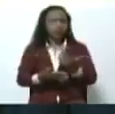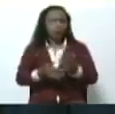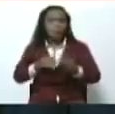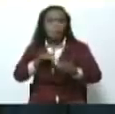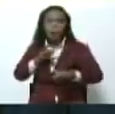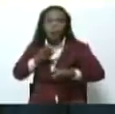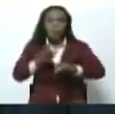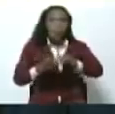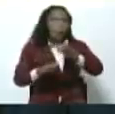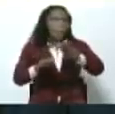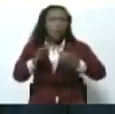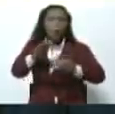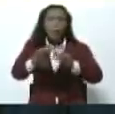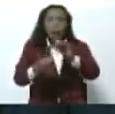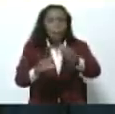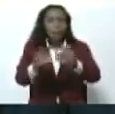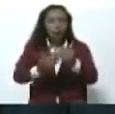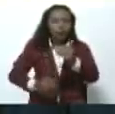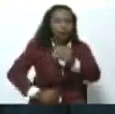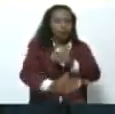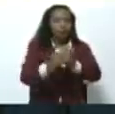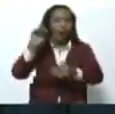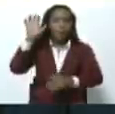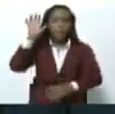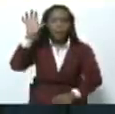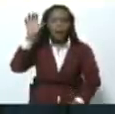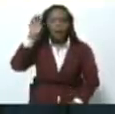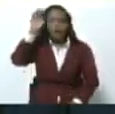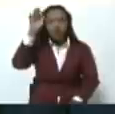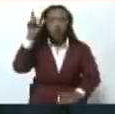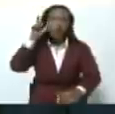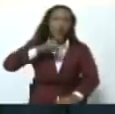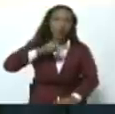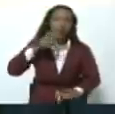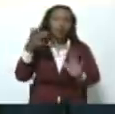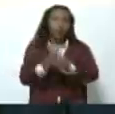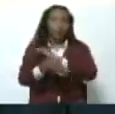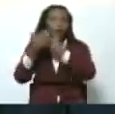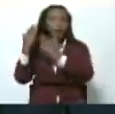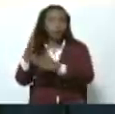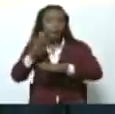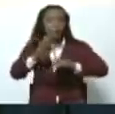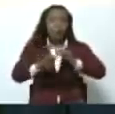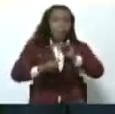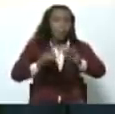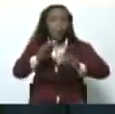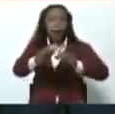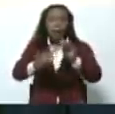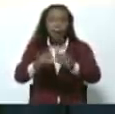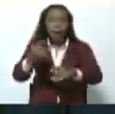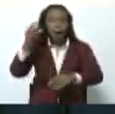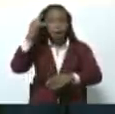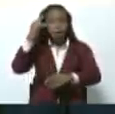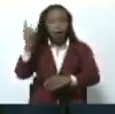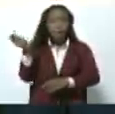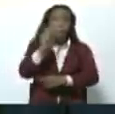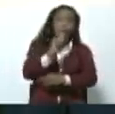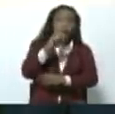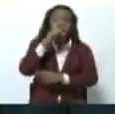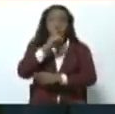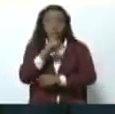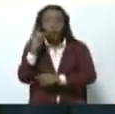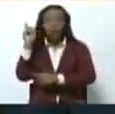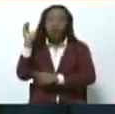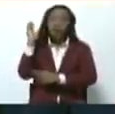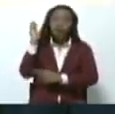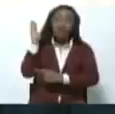que el futuro del país necesita. Los pasos que vamos a dar en los días, meses y años que están por